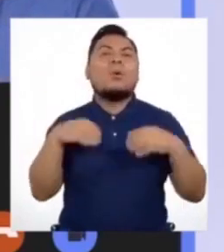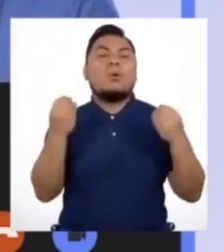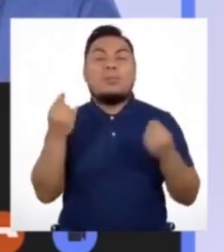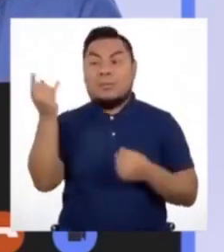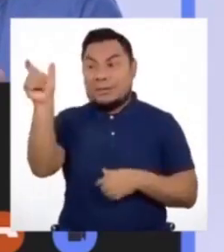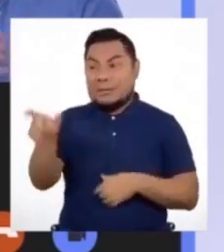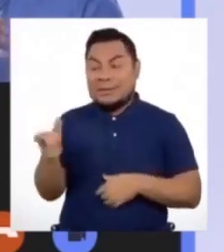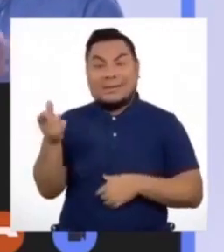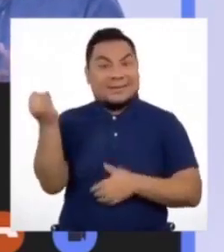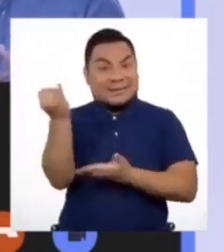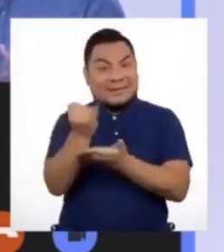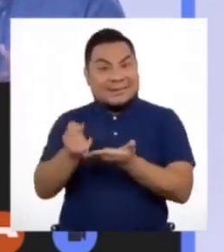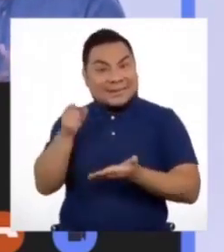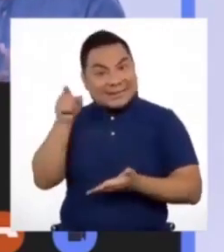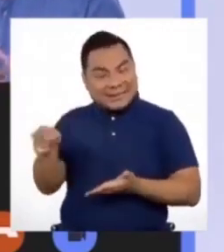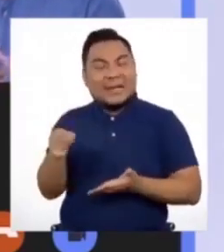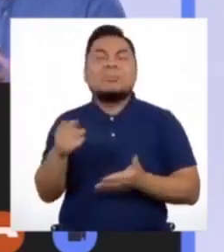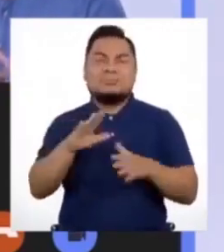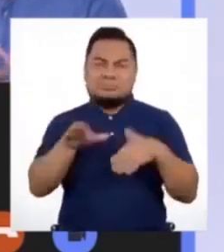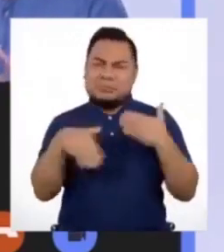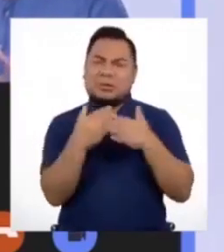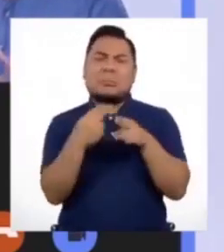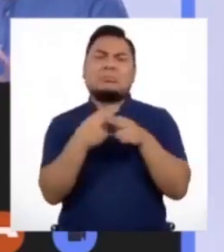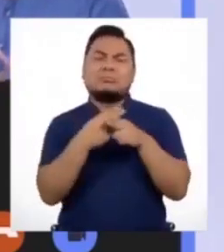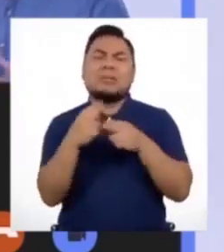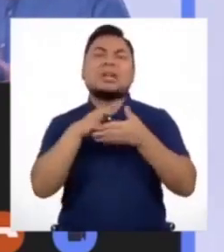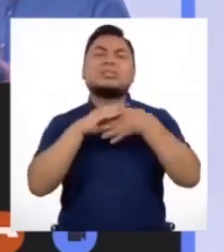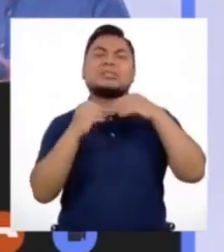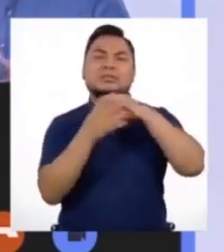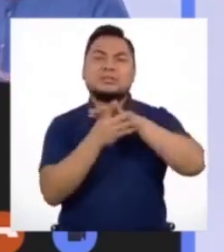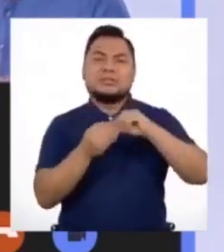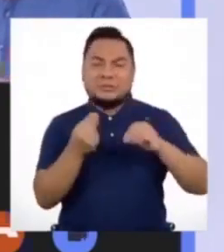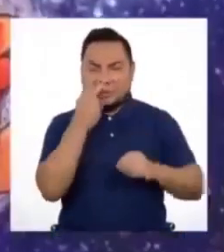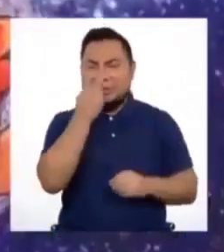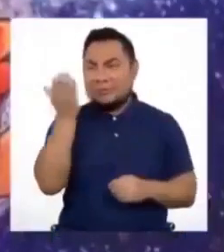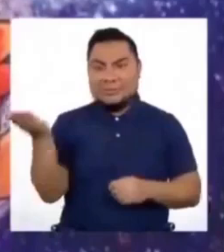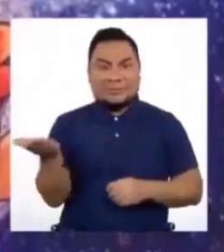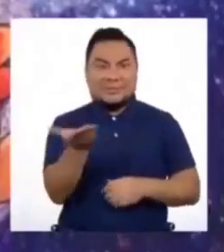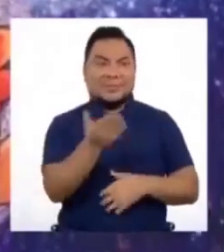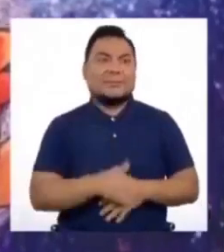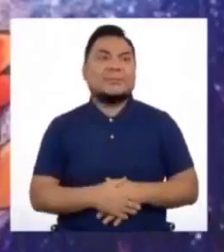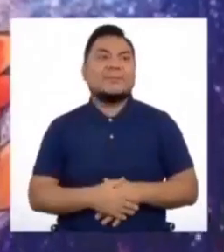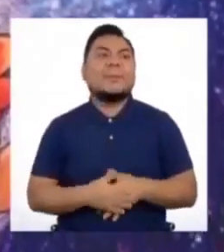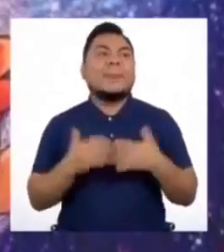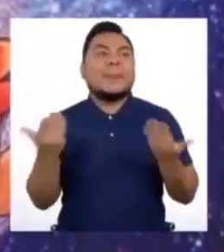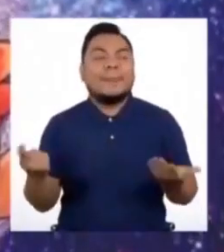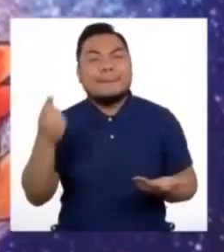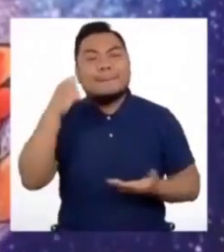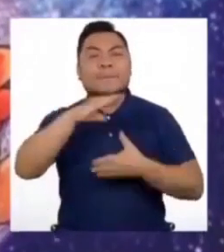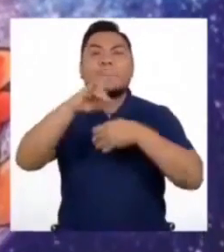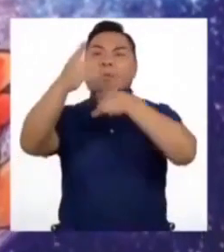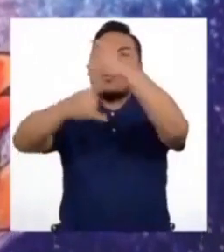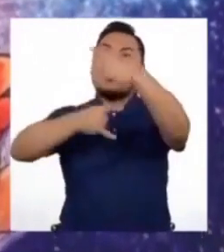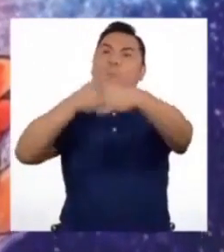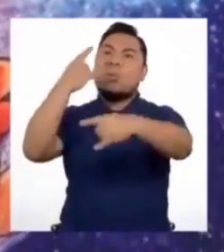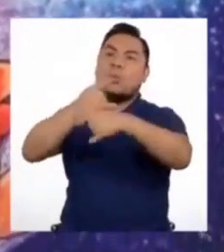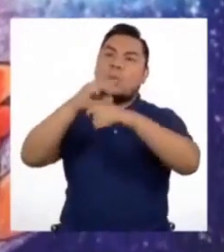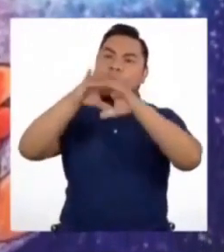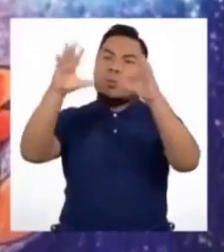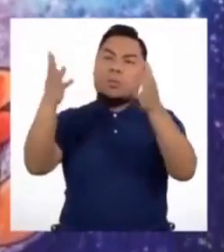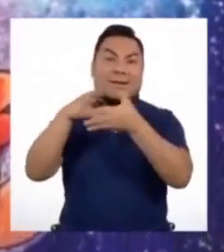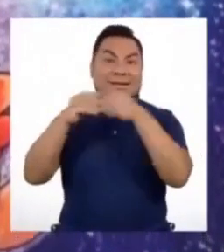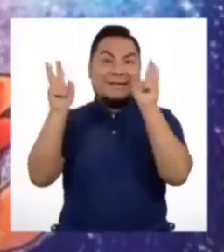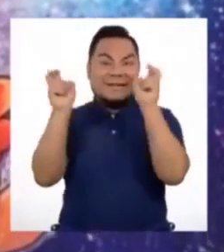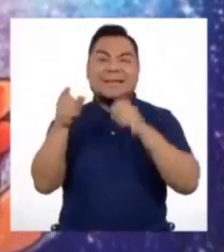artista invitado desarrolla una secuencia breve de una historia en algunas viñetas. La colección El Universo es una